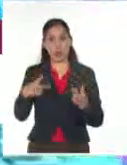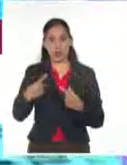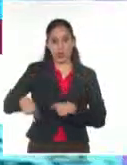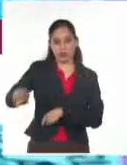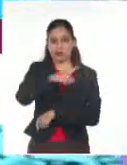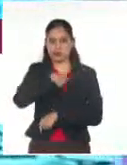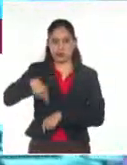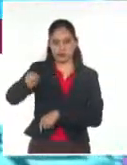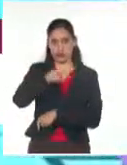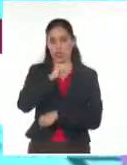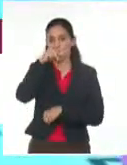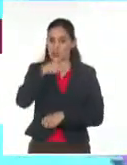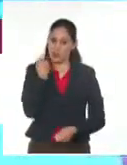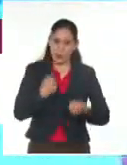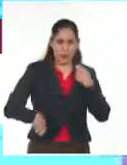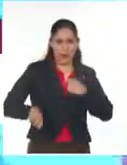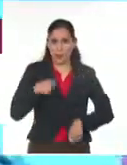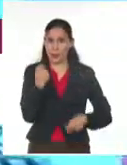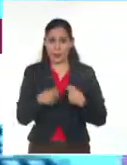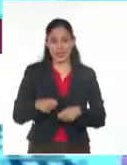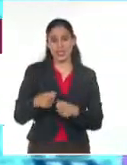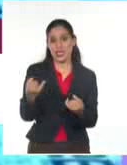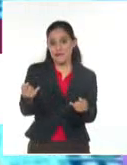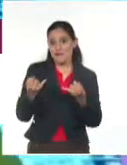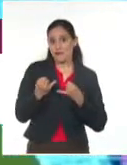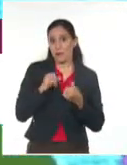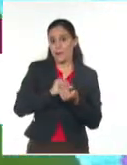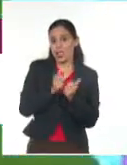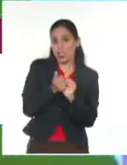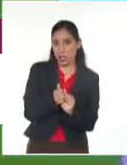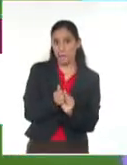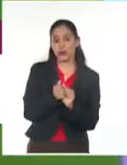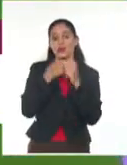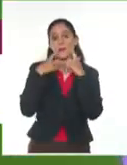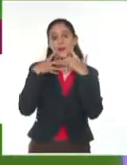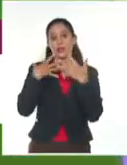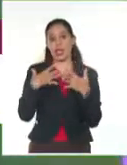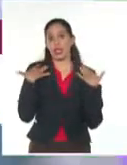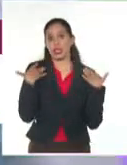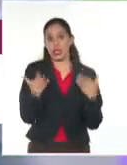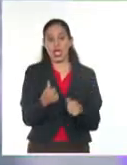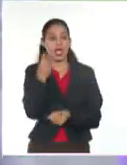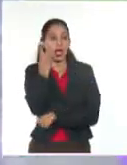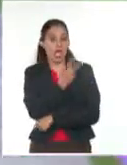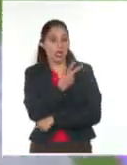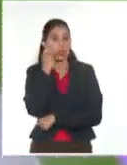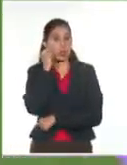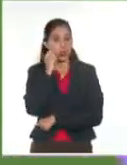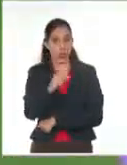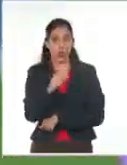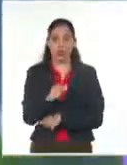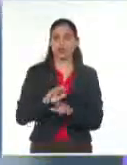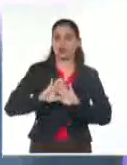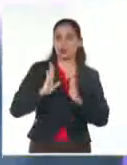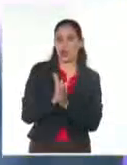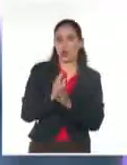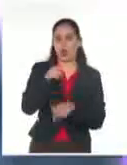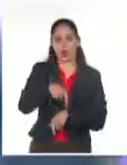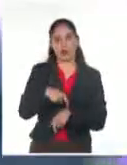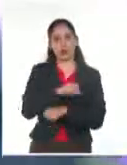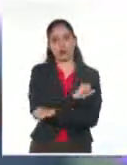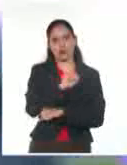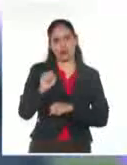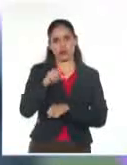Según indica el sitio oficial del INDER, que los saltadores de longitud Michael Vidal y Jaila González completan la armada cubana en este certamen,